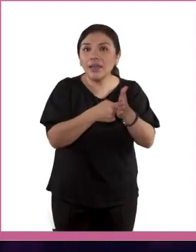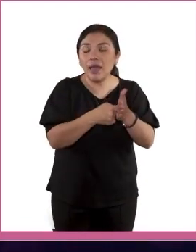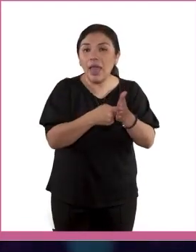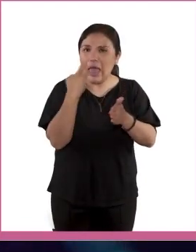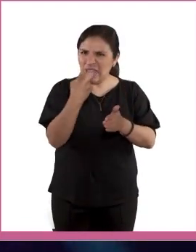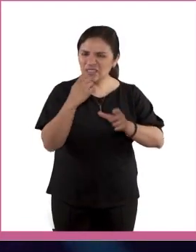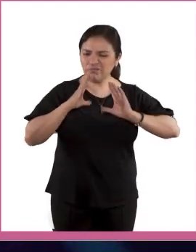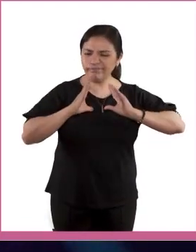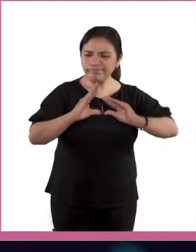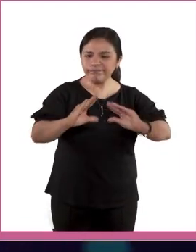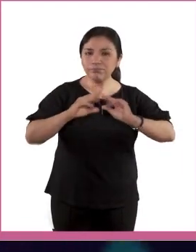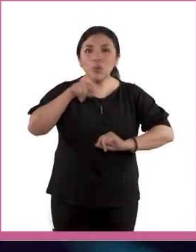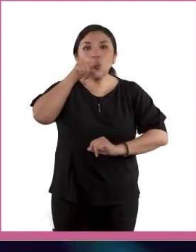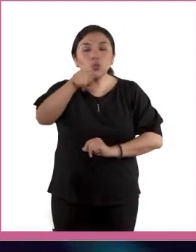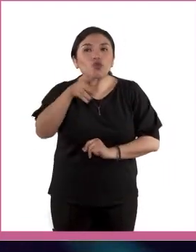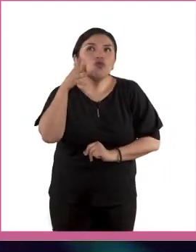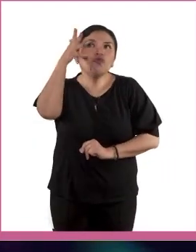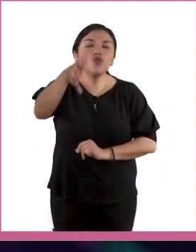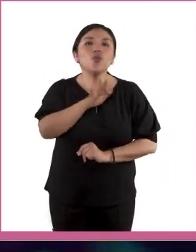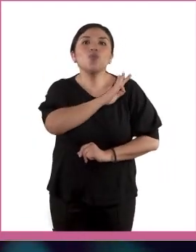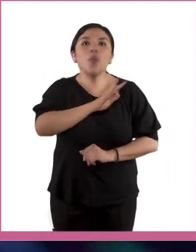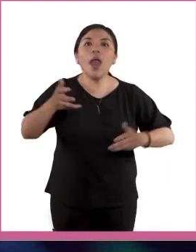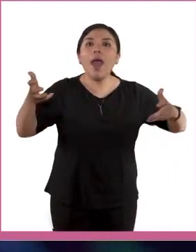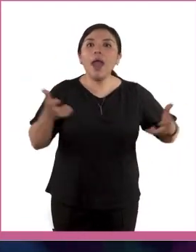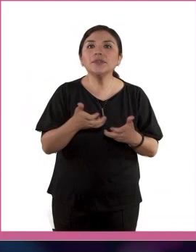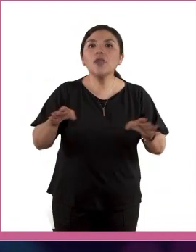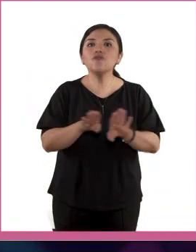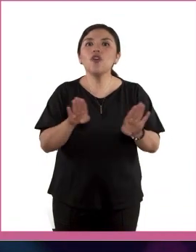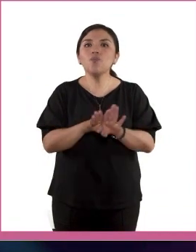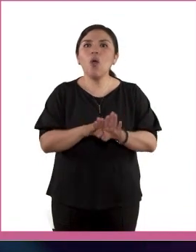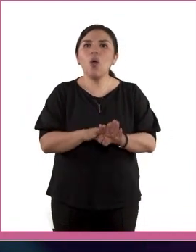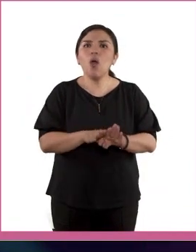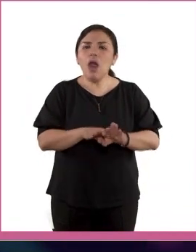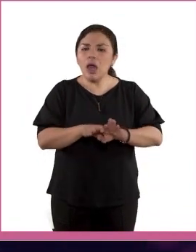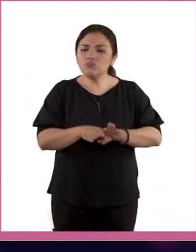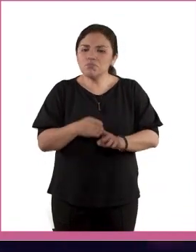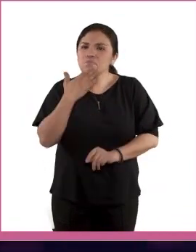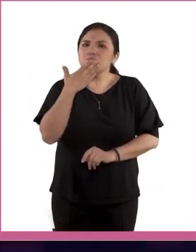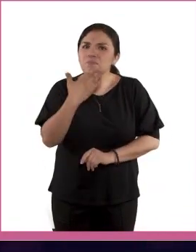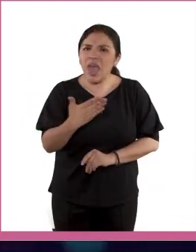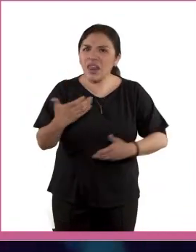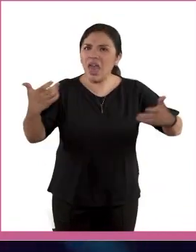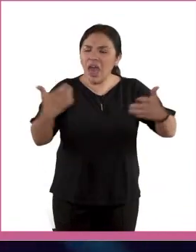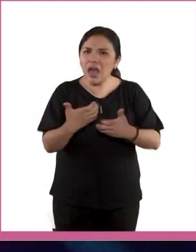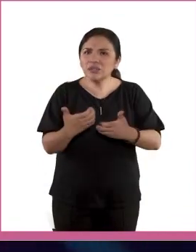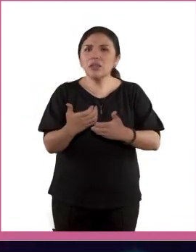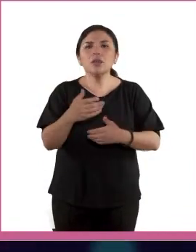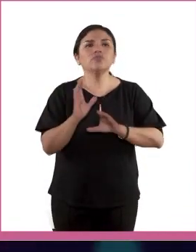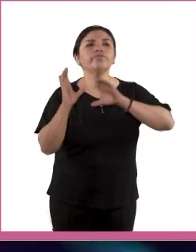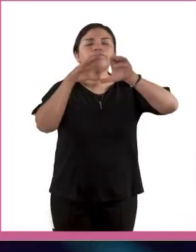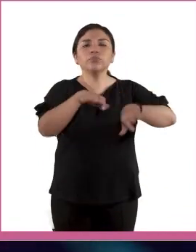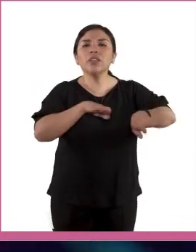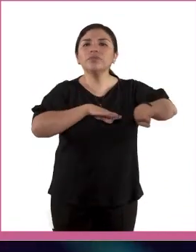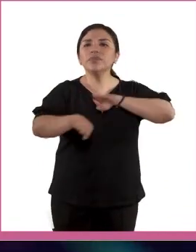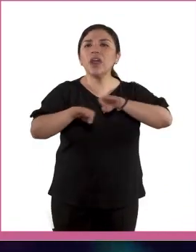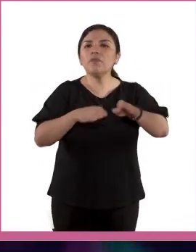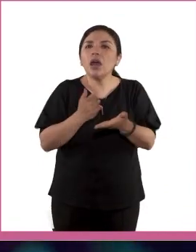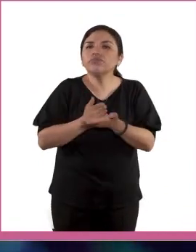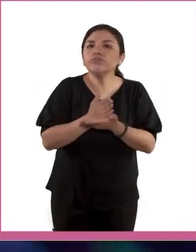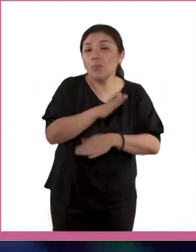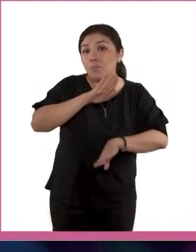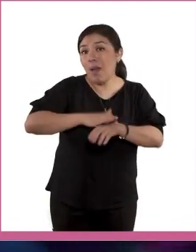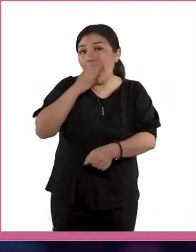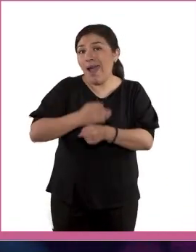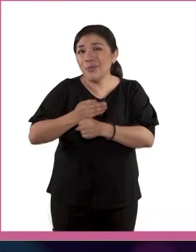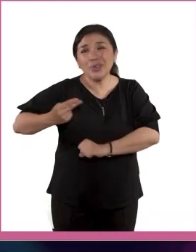técnica, es decir, una formación que les permita de una manera digna acceder al campo